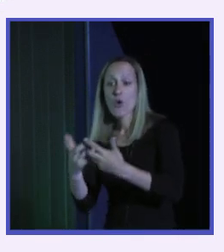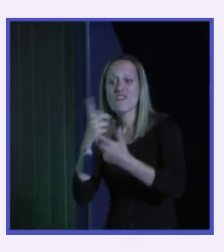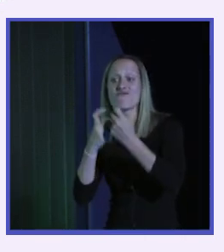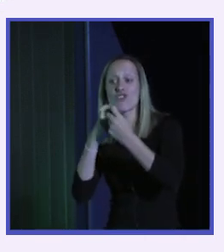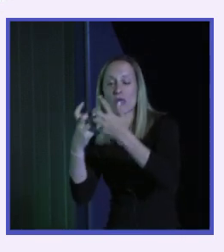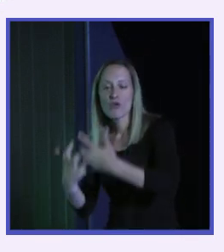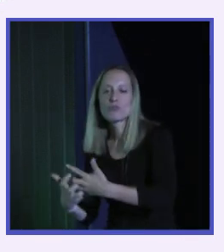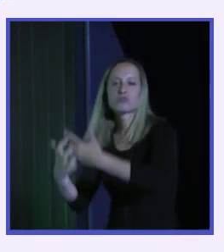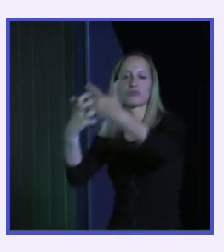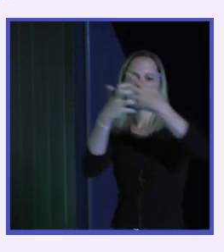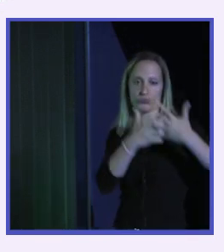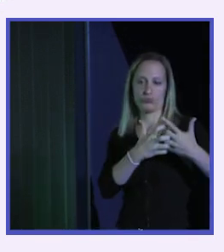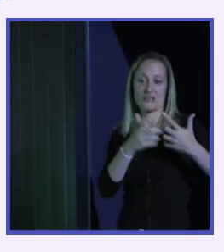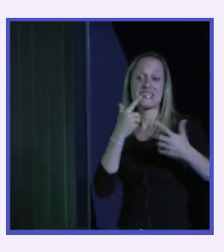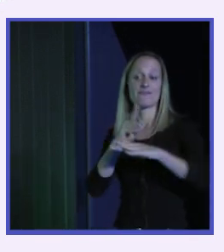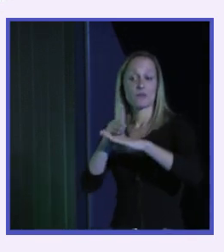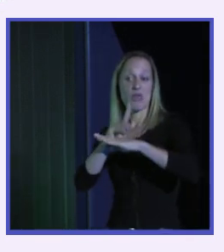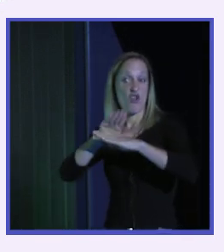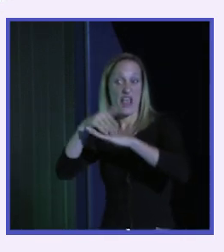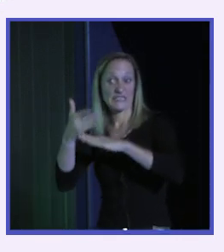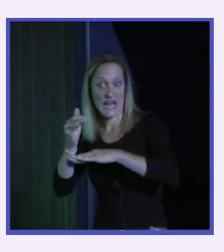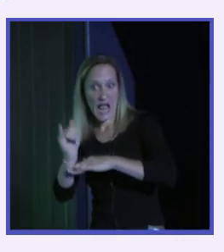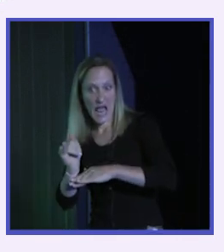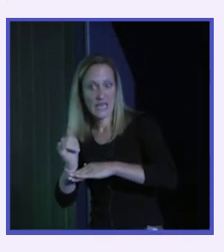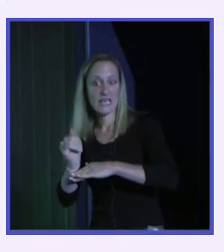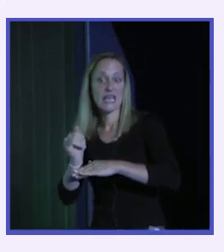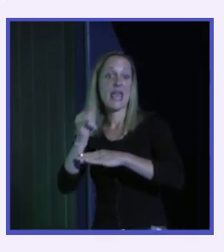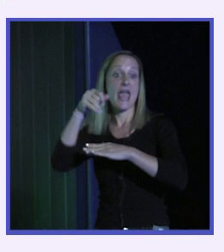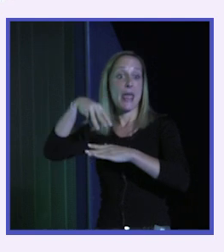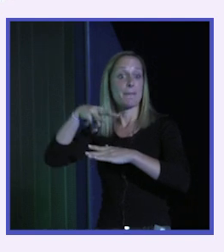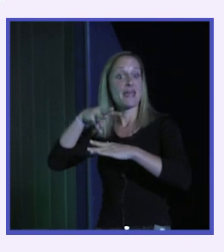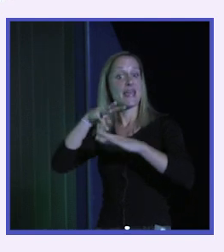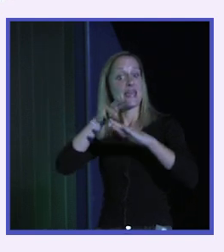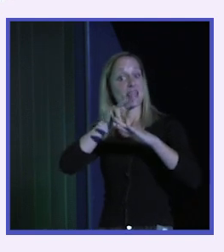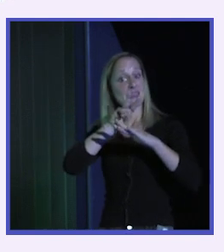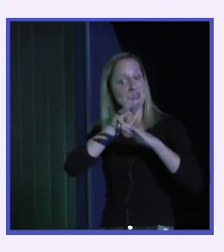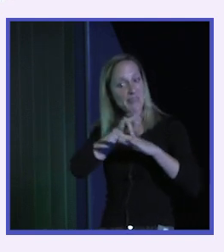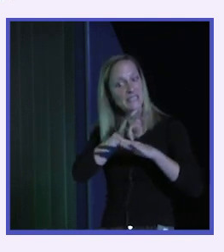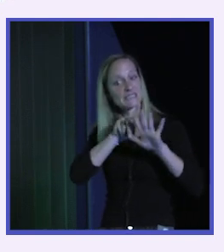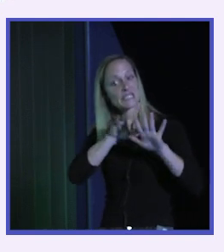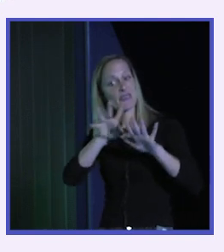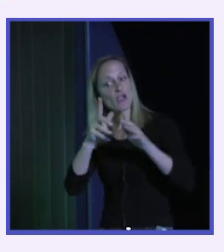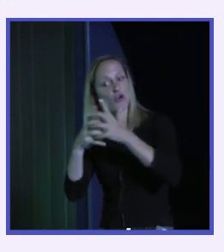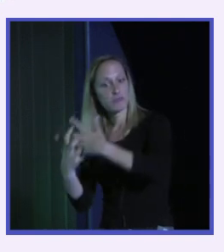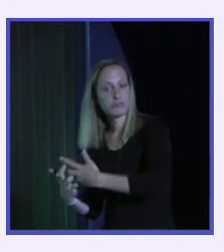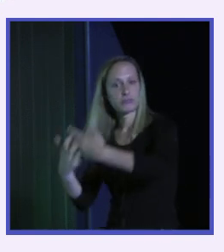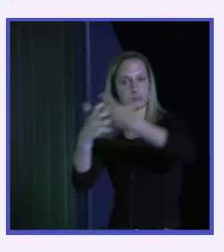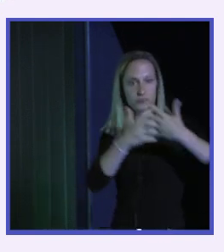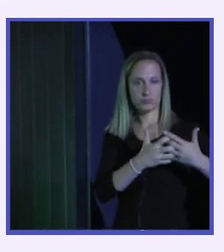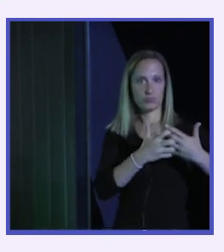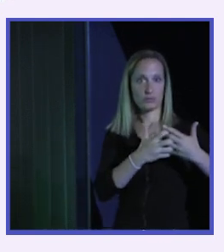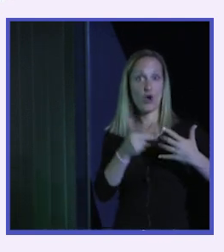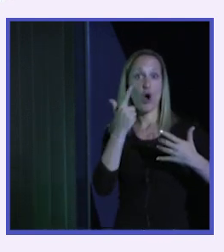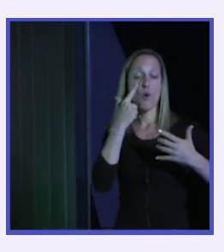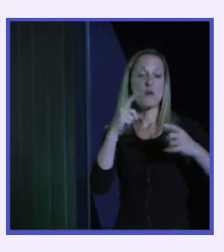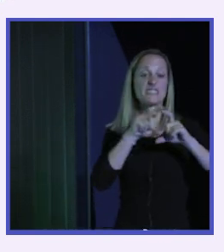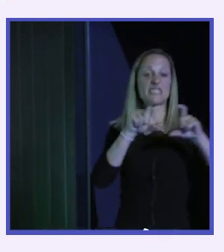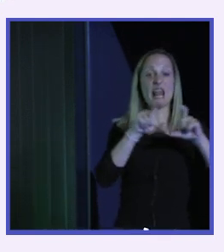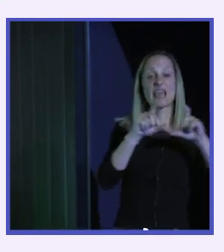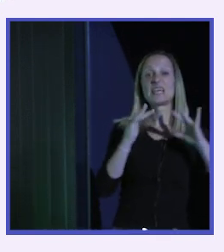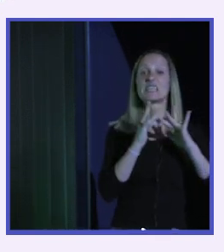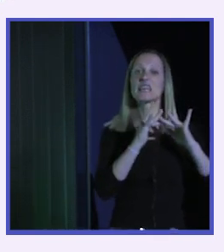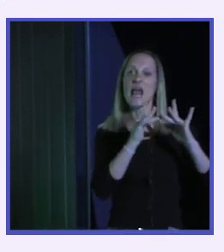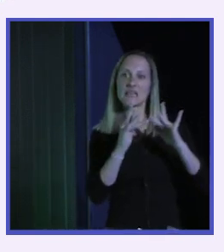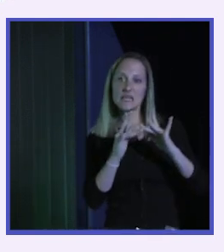que existe en esa base de datos externa a M365, ¿ok? Como veis, te salen como tarjetas interactivas, incluso